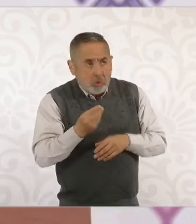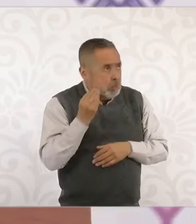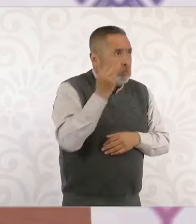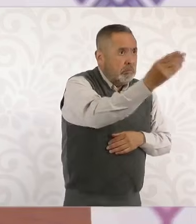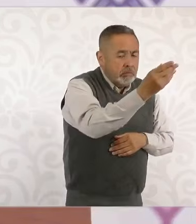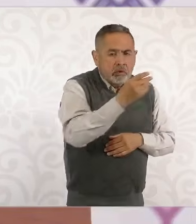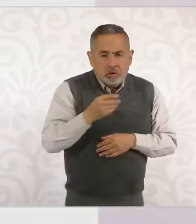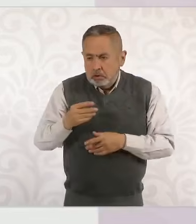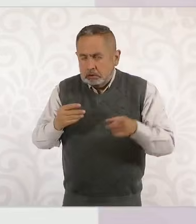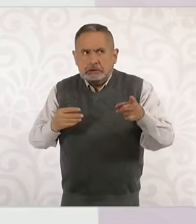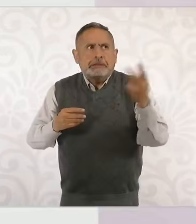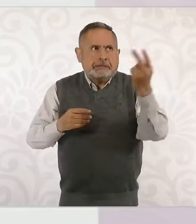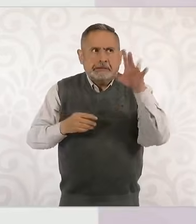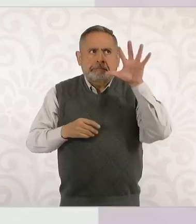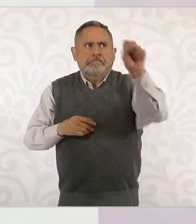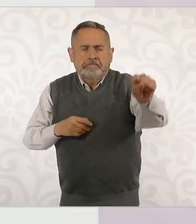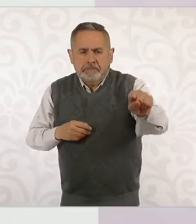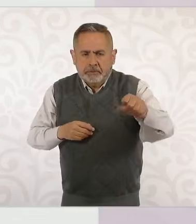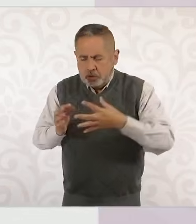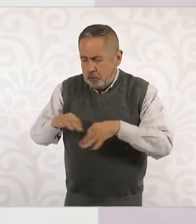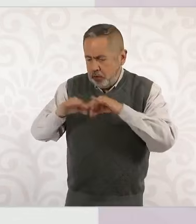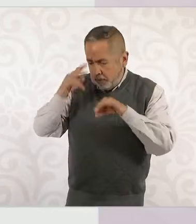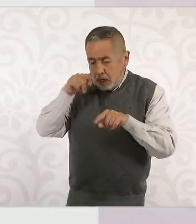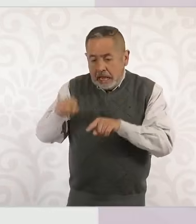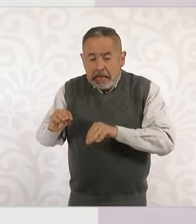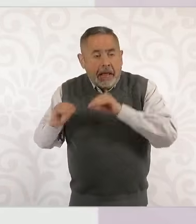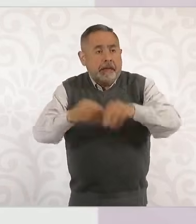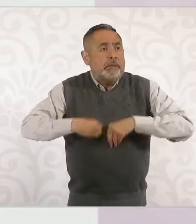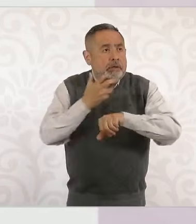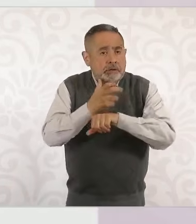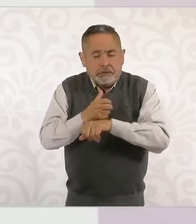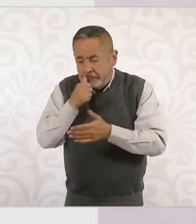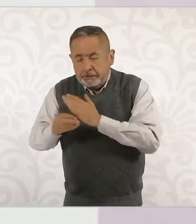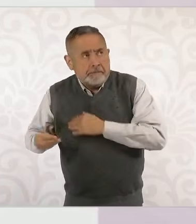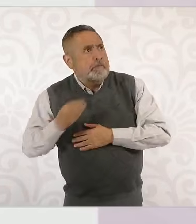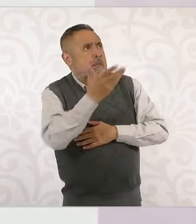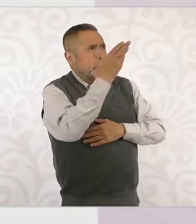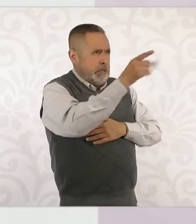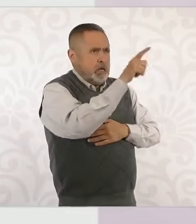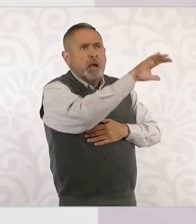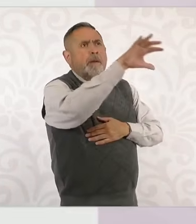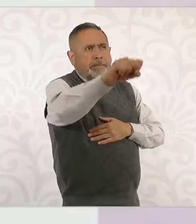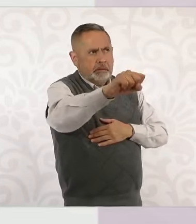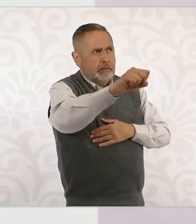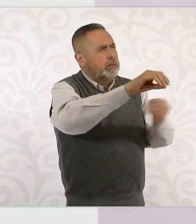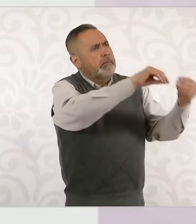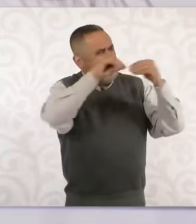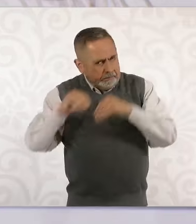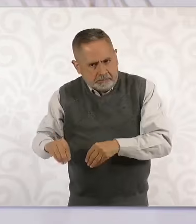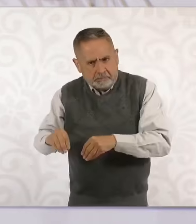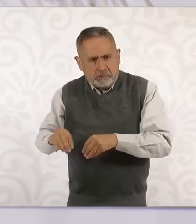relevante para México detenerlos y viven en Estados Unidos, pues se pide su extradición o